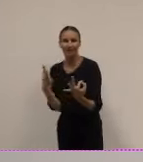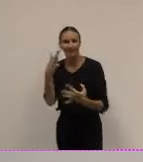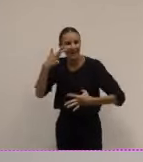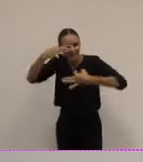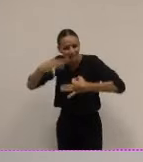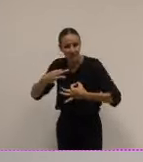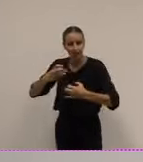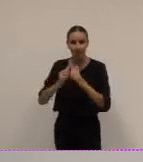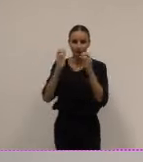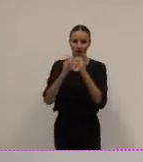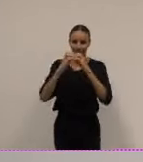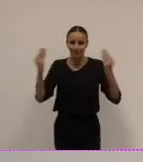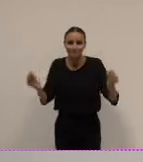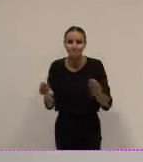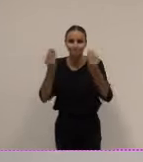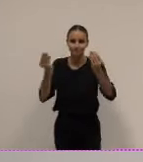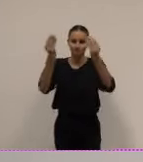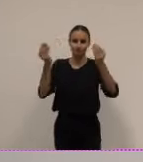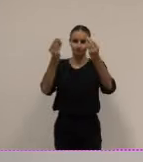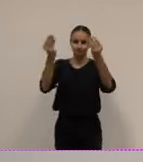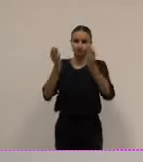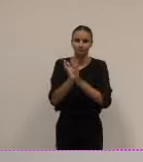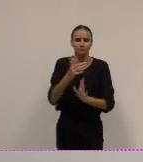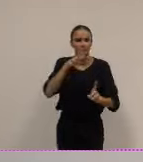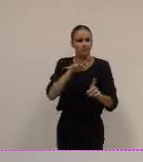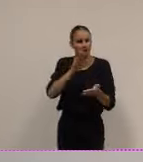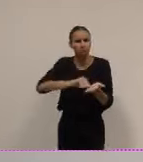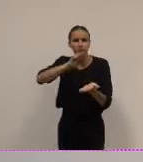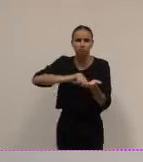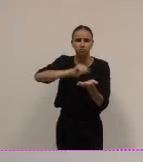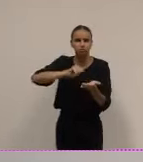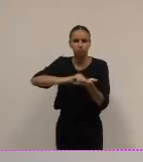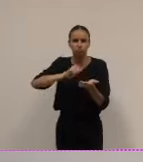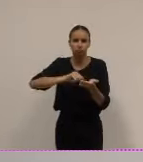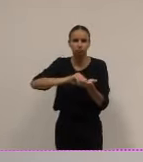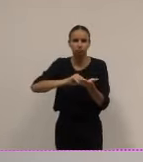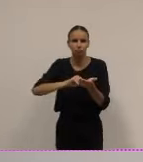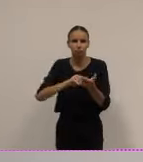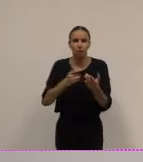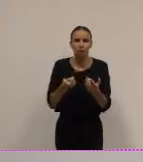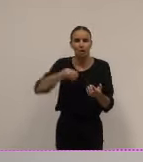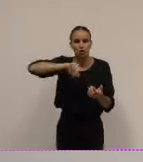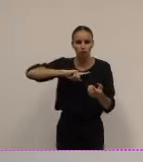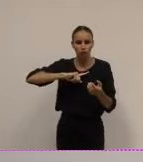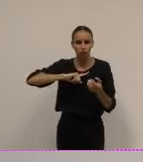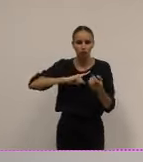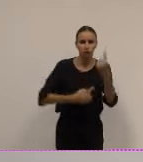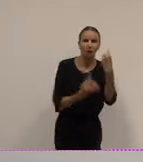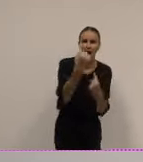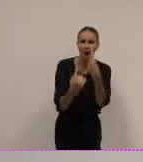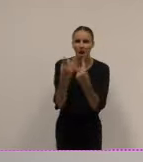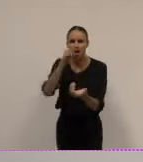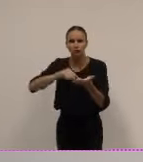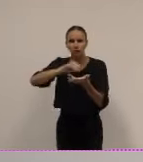En algunas ocasiones, quizás no tantas, pero no estuvimos en algunas de ellas de acuerdo con el